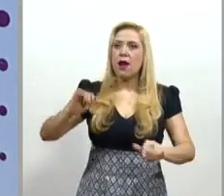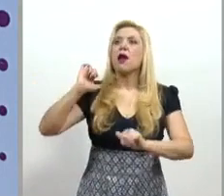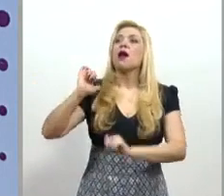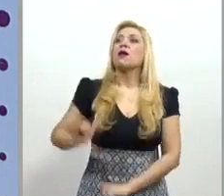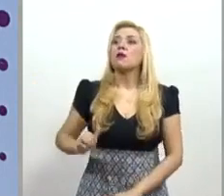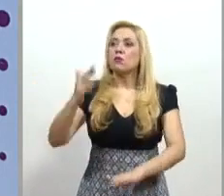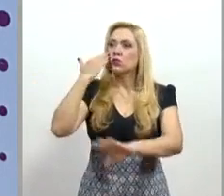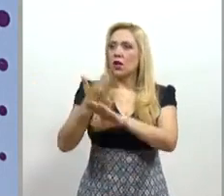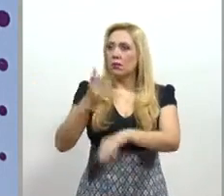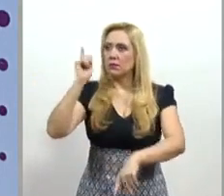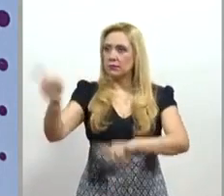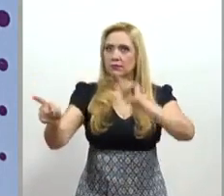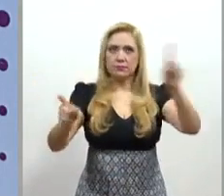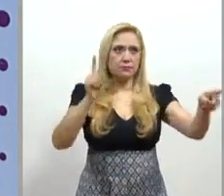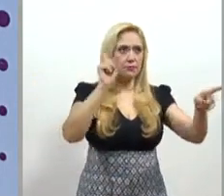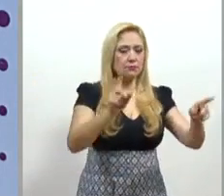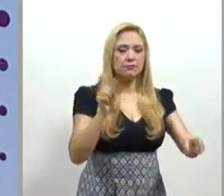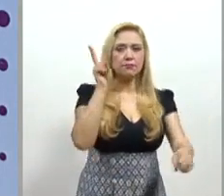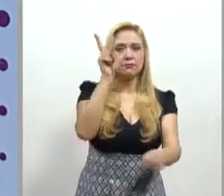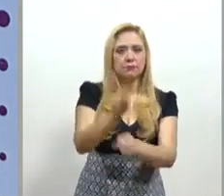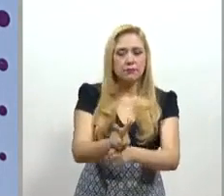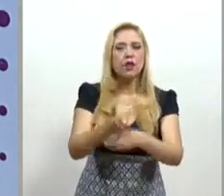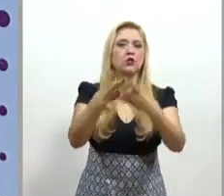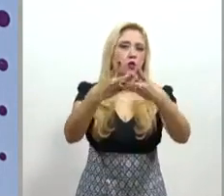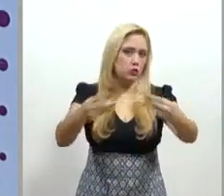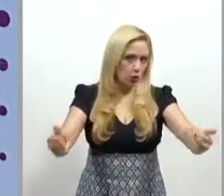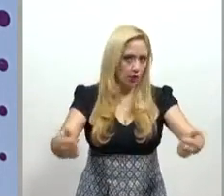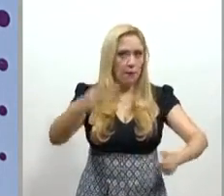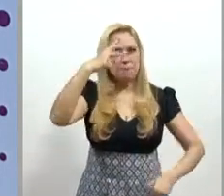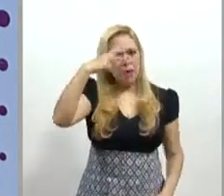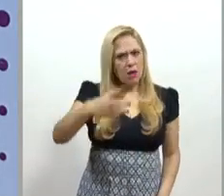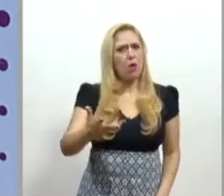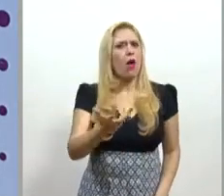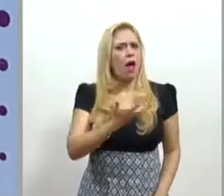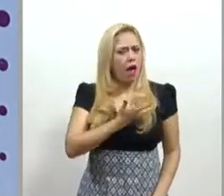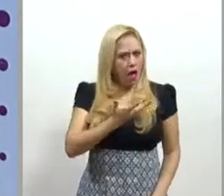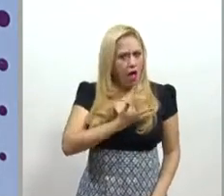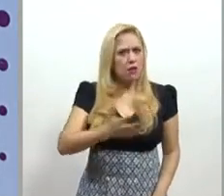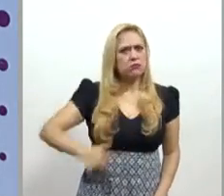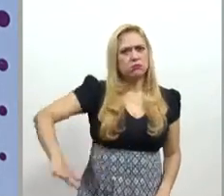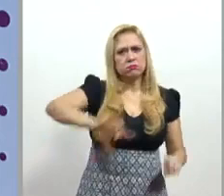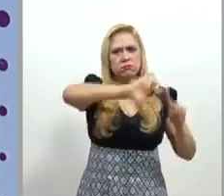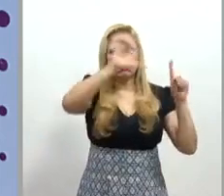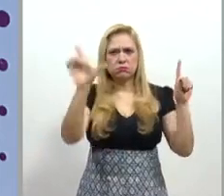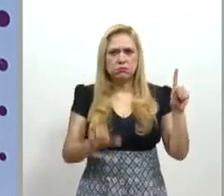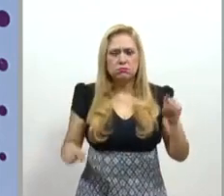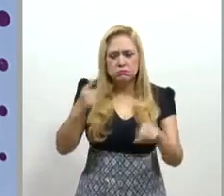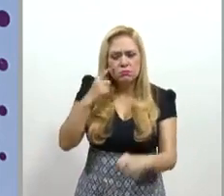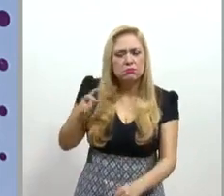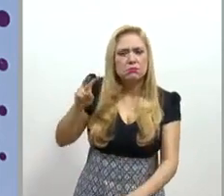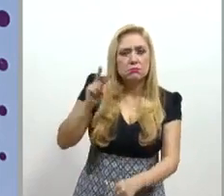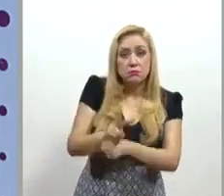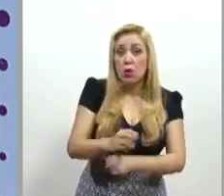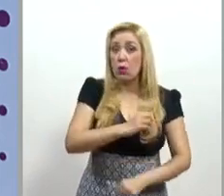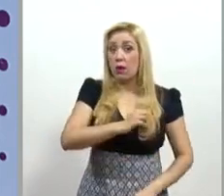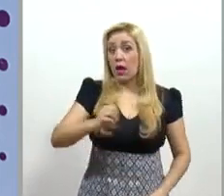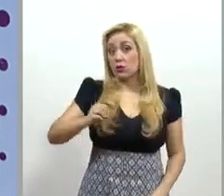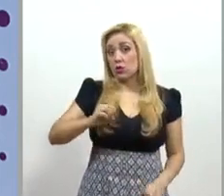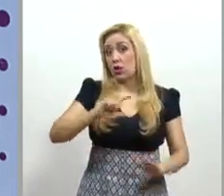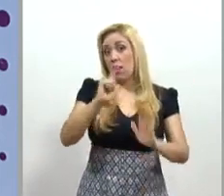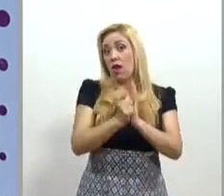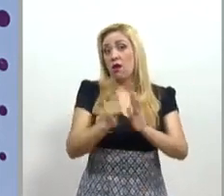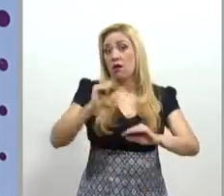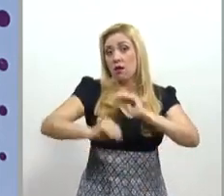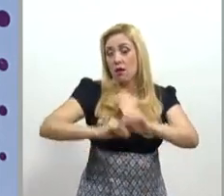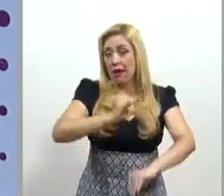poder dar una solución global y en ese sentido México tiene un sistema donde la federación es rectora, está obligada a emitir una ley general.